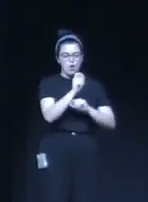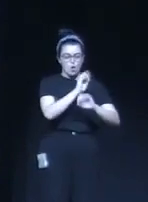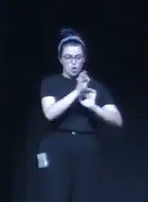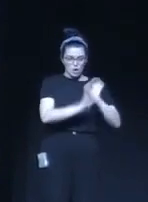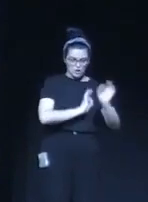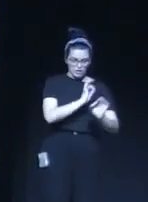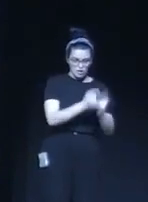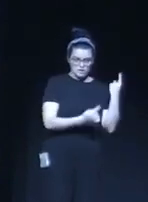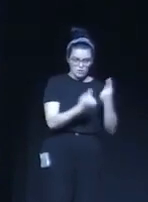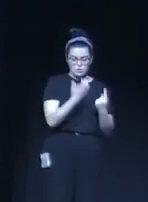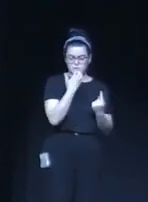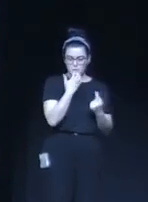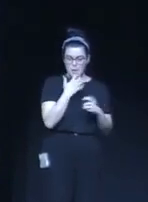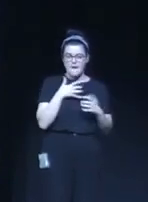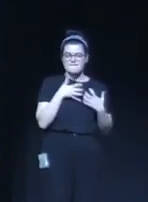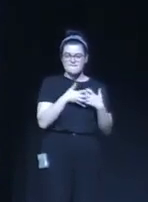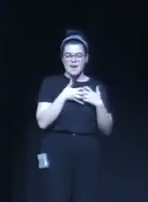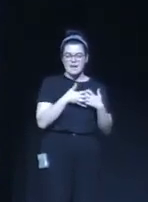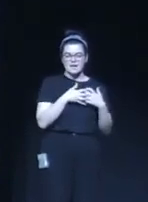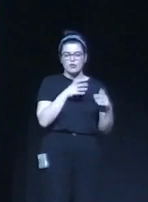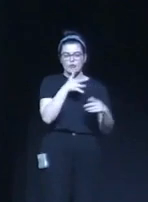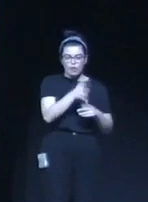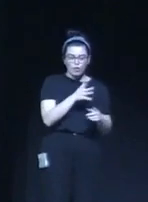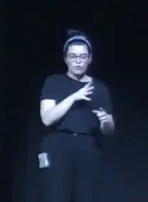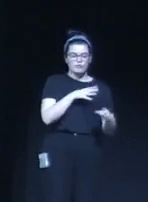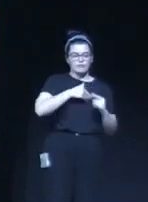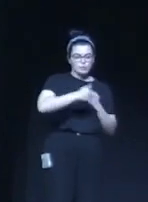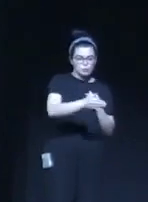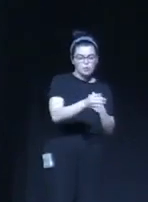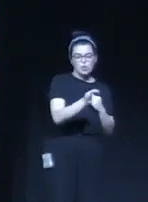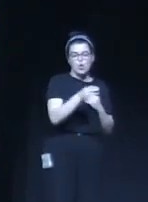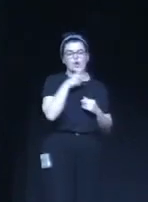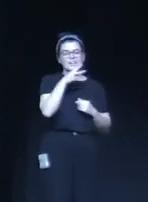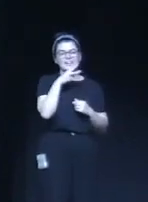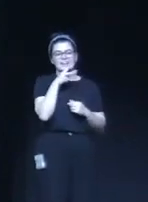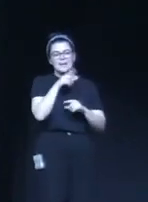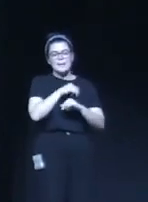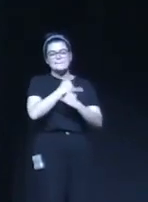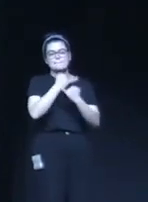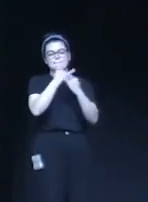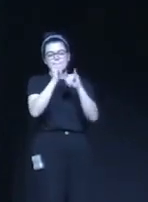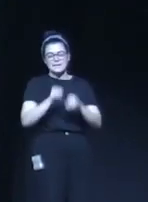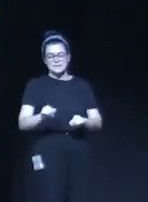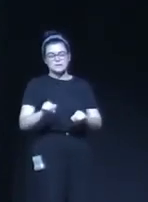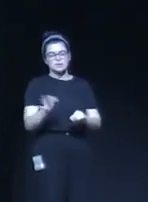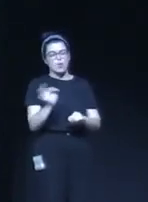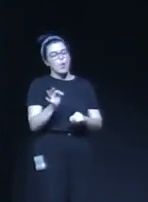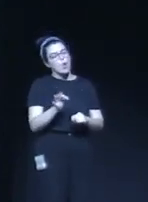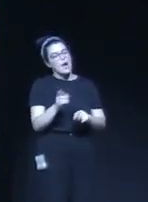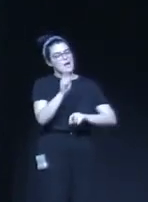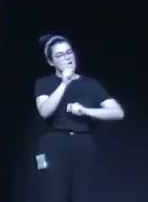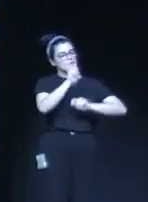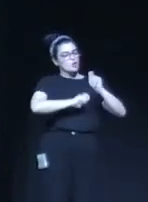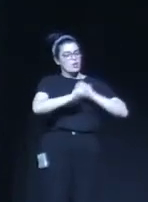for Future, por ejemplo Greenpeace, otro tipo de asociaciones o organizaciones ecologistas.